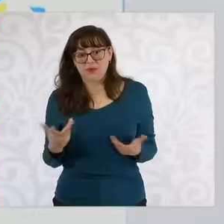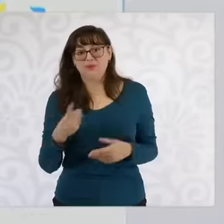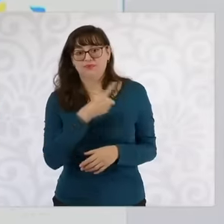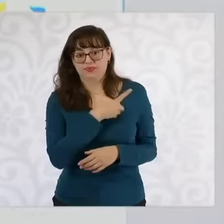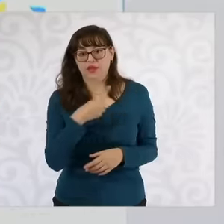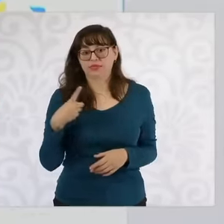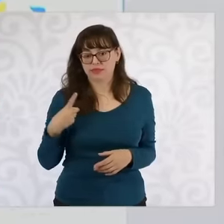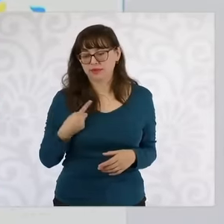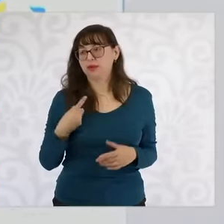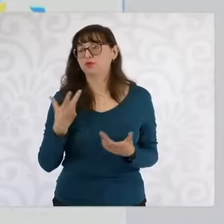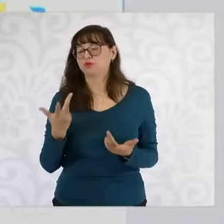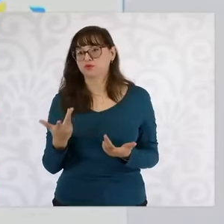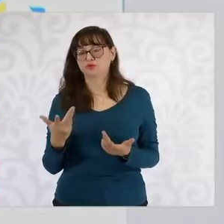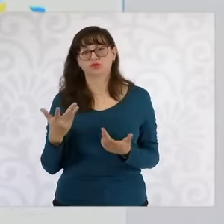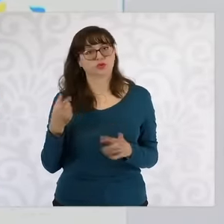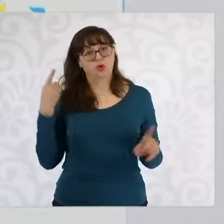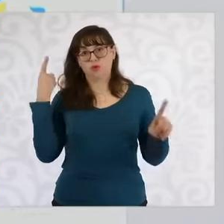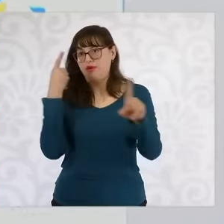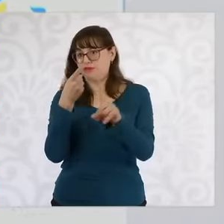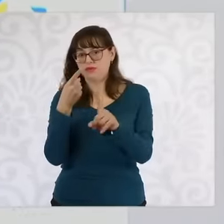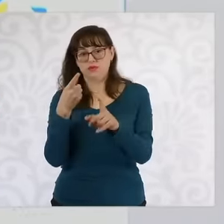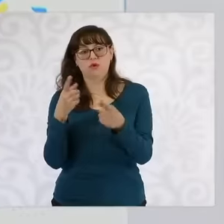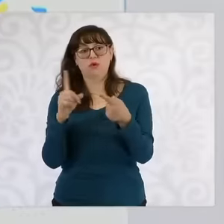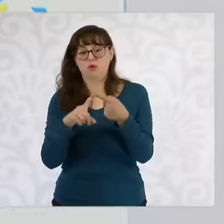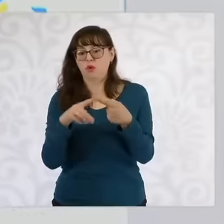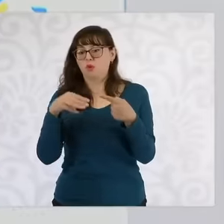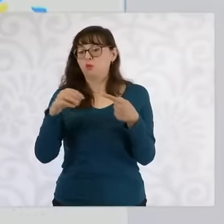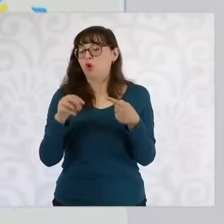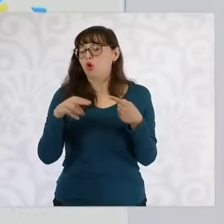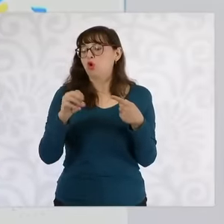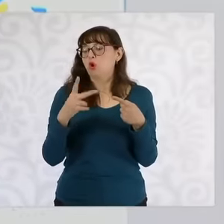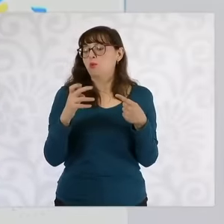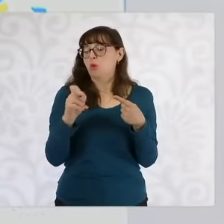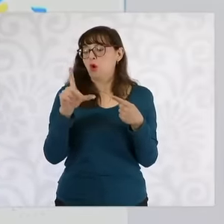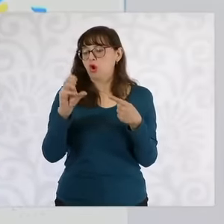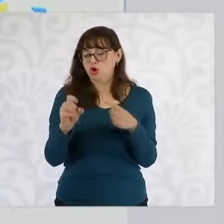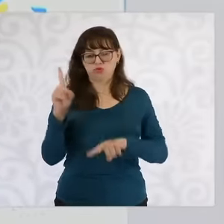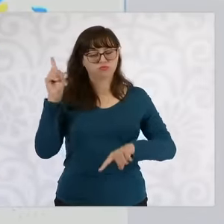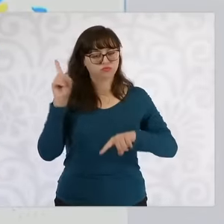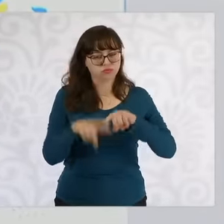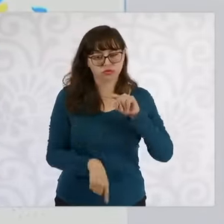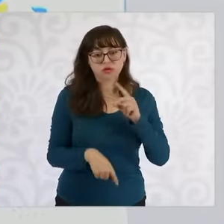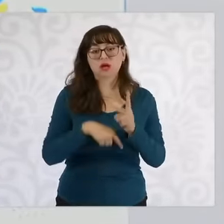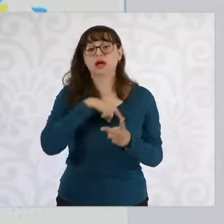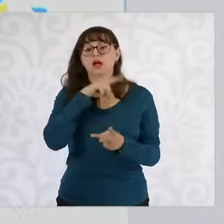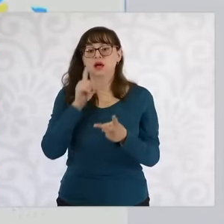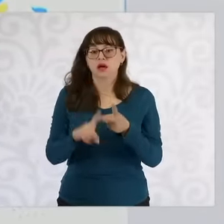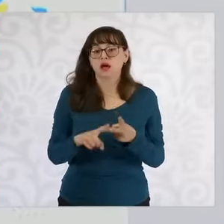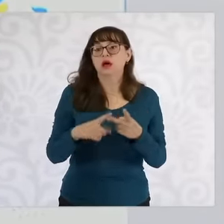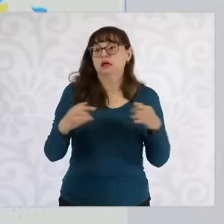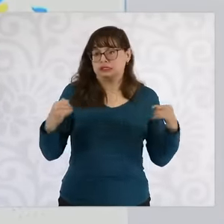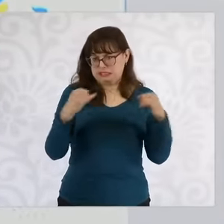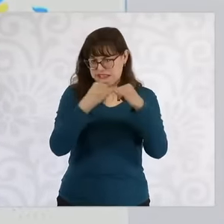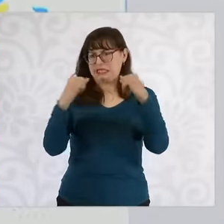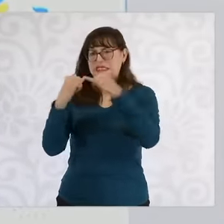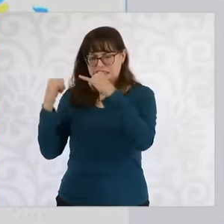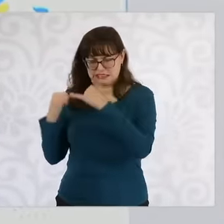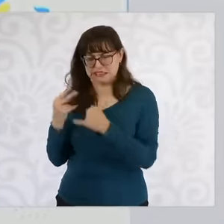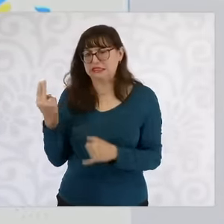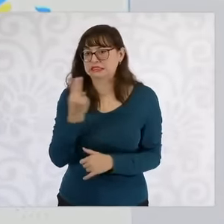prácticas monopólicas, que haya un organismo técnicamente independiente, pero que no haya